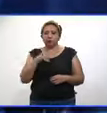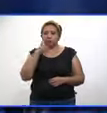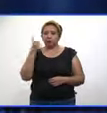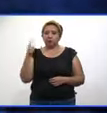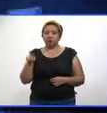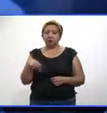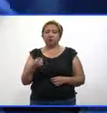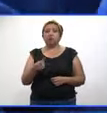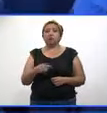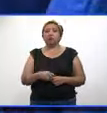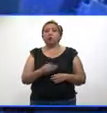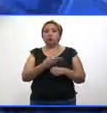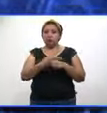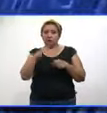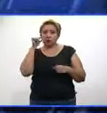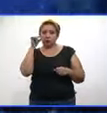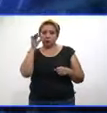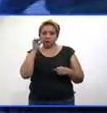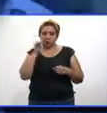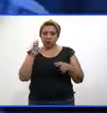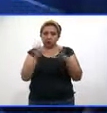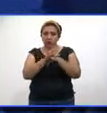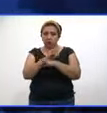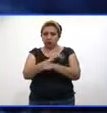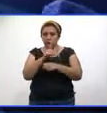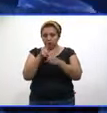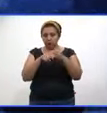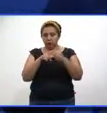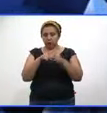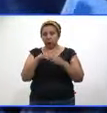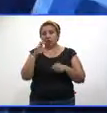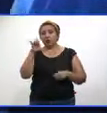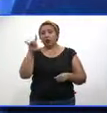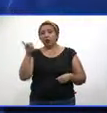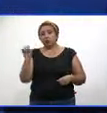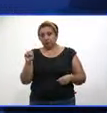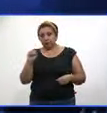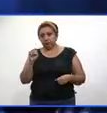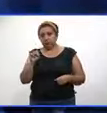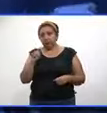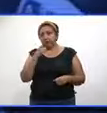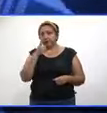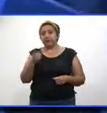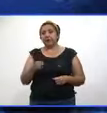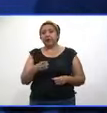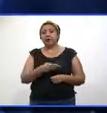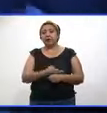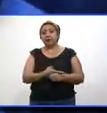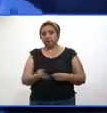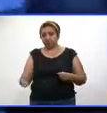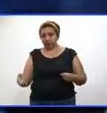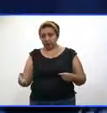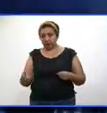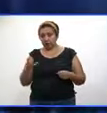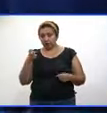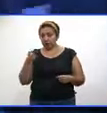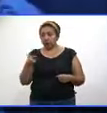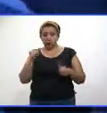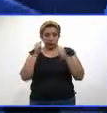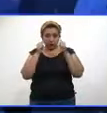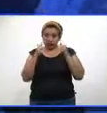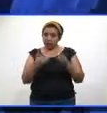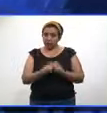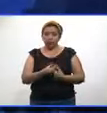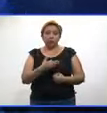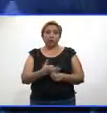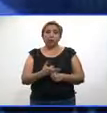que es el término que damos cuando van perdiendo calcio los dientes, se tornan blancos. Si eso no lo atendemos, en